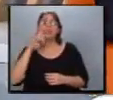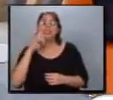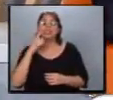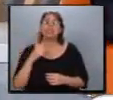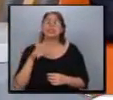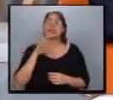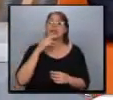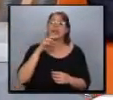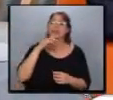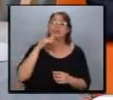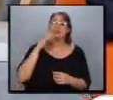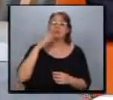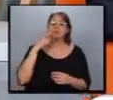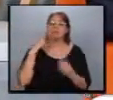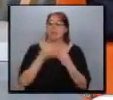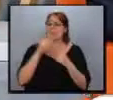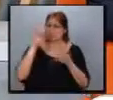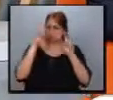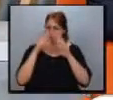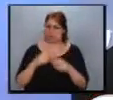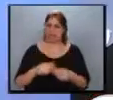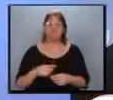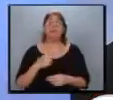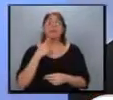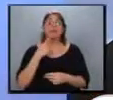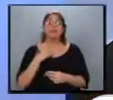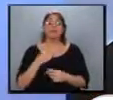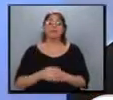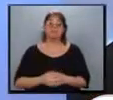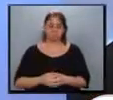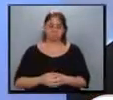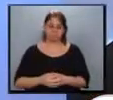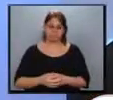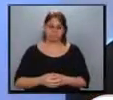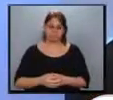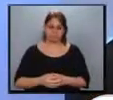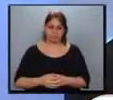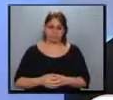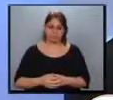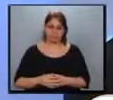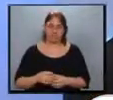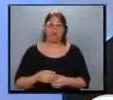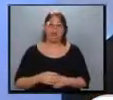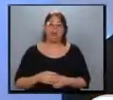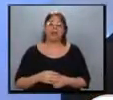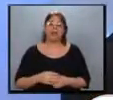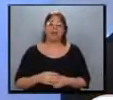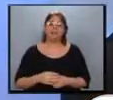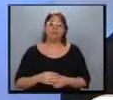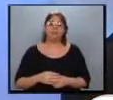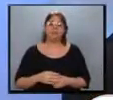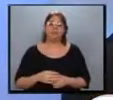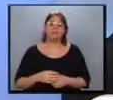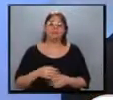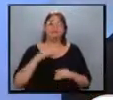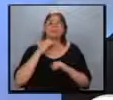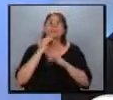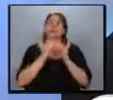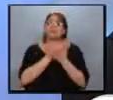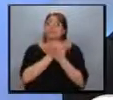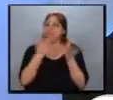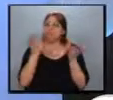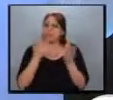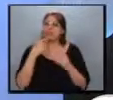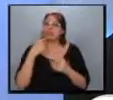Habló Vannucci, varios temas, te digo, repartió para todos lados. No hay mejor defensa que un